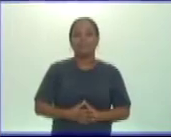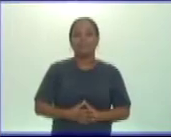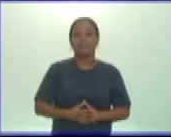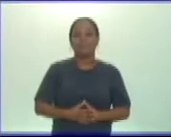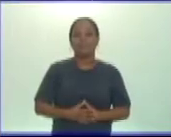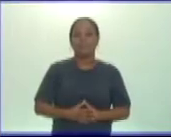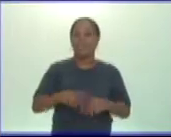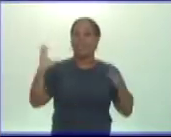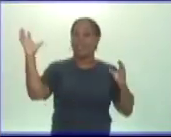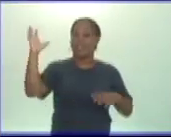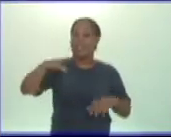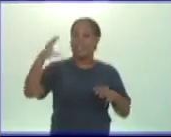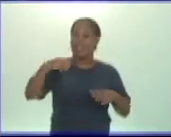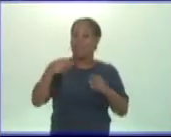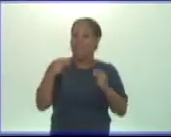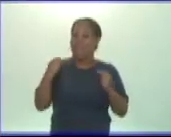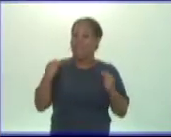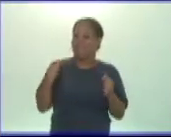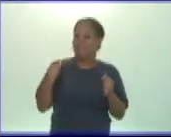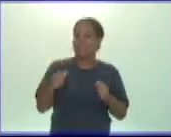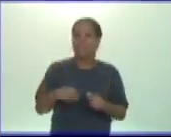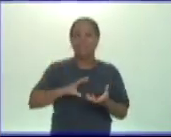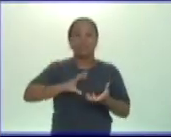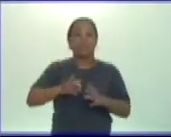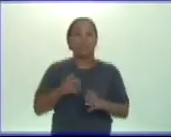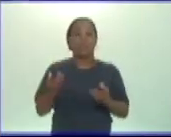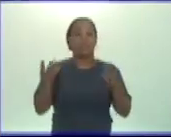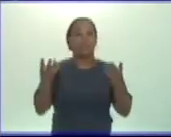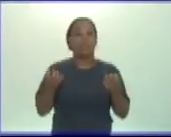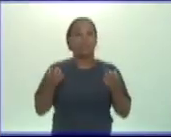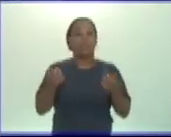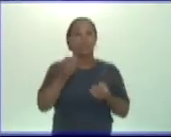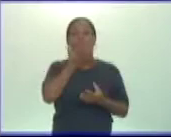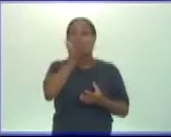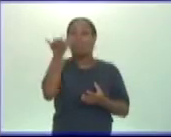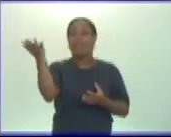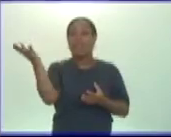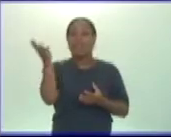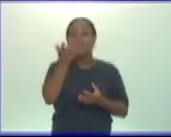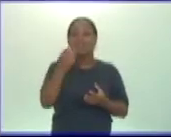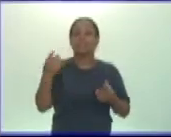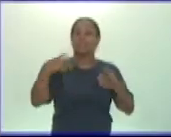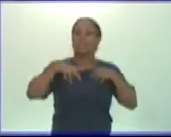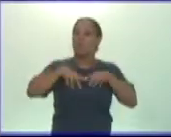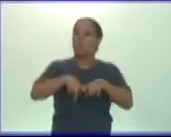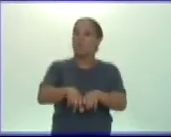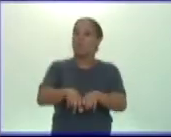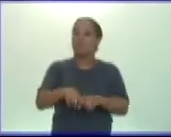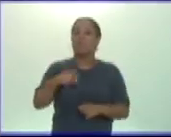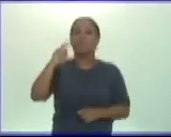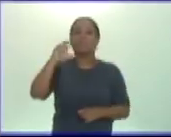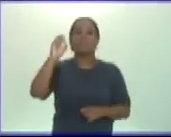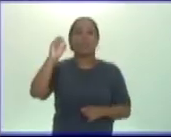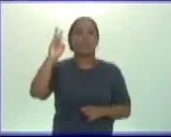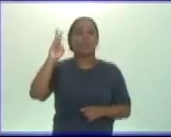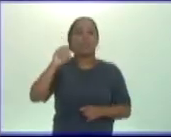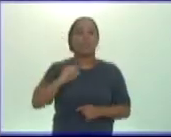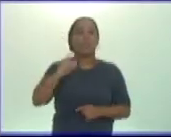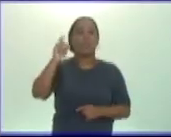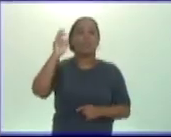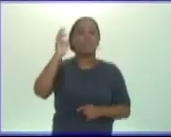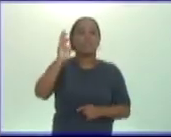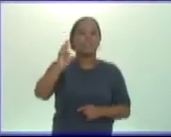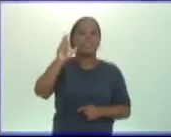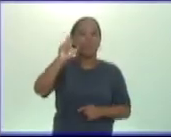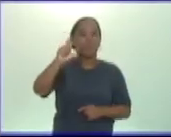La lluvia ácida se forma cuando la humedad del aire se combina con óxidos de nitrógeno, dióxido de azufre o trióxido de